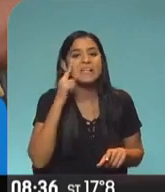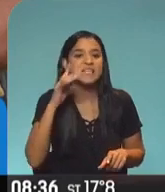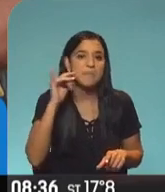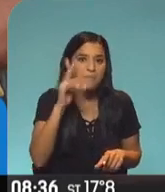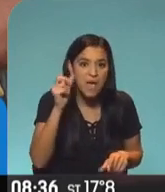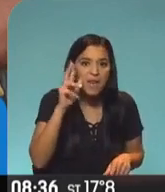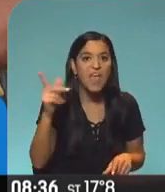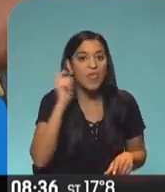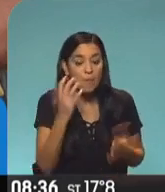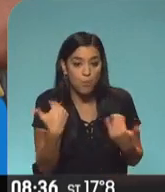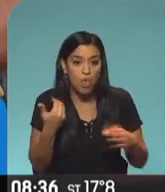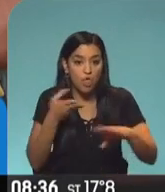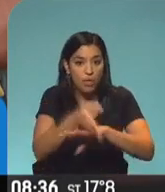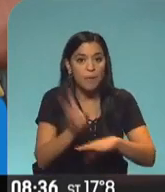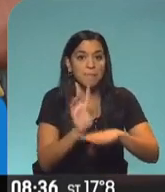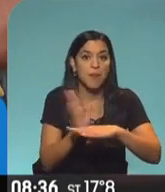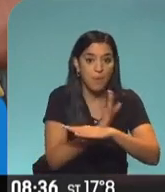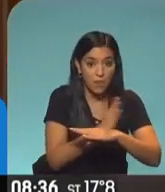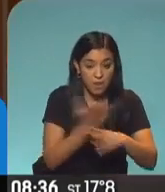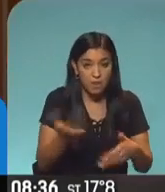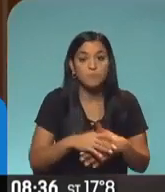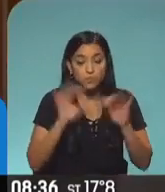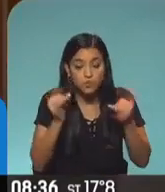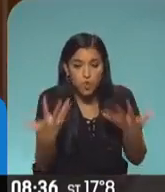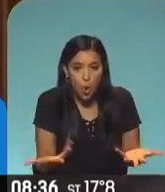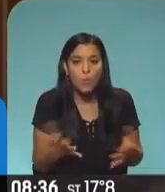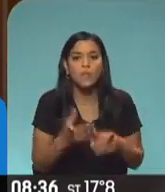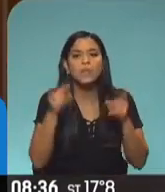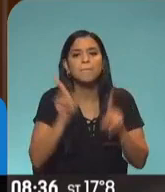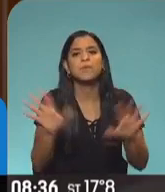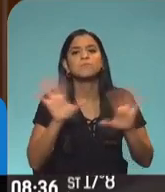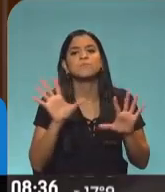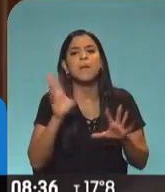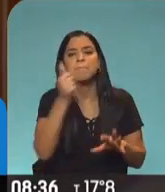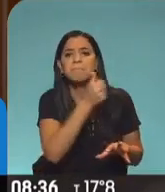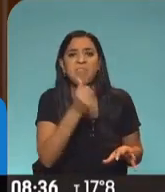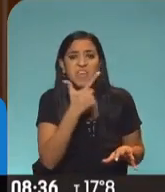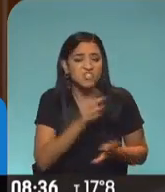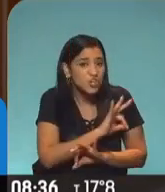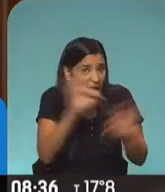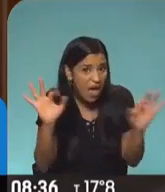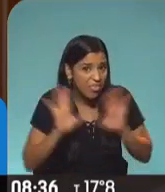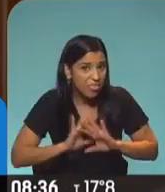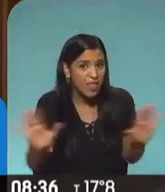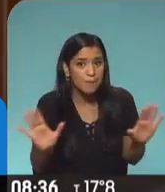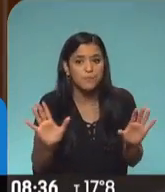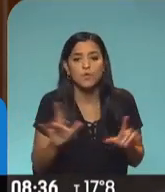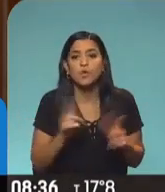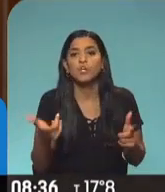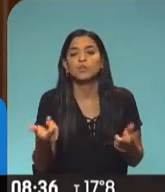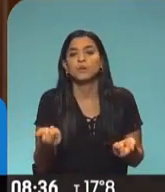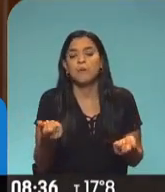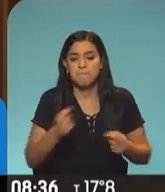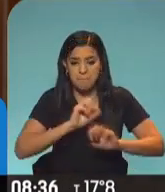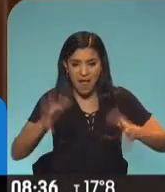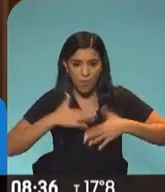bueno, tengo posibilidades de prevenir la enfermedad conocida. Totalmente. Además, no involucra medicación, o sea que no existen efectos tóxicos,